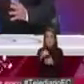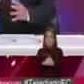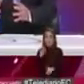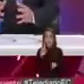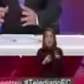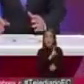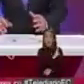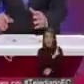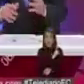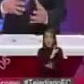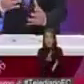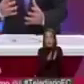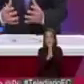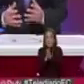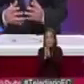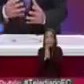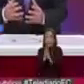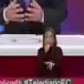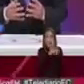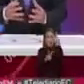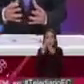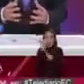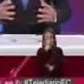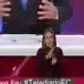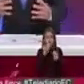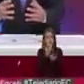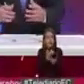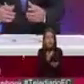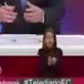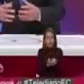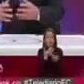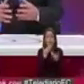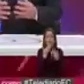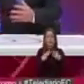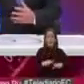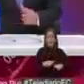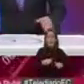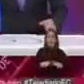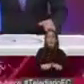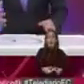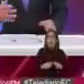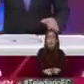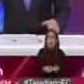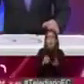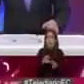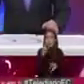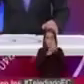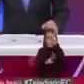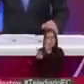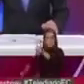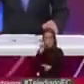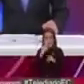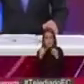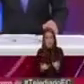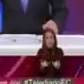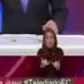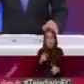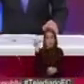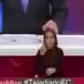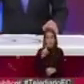sector universitario revise un poco el manejo de sus finanzas, de sus costos, de sus gastos, frente a la situación que se está viviendo en el país.